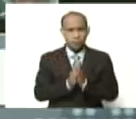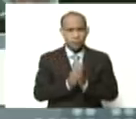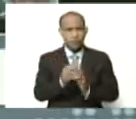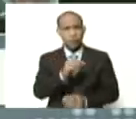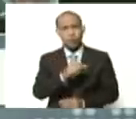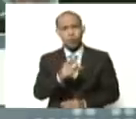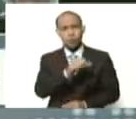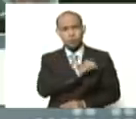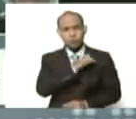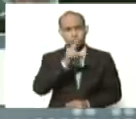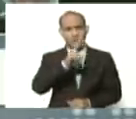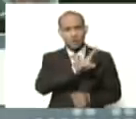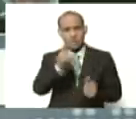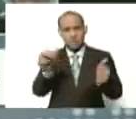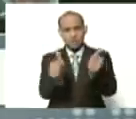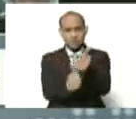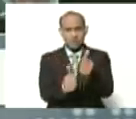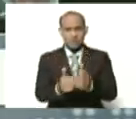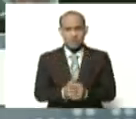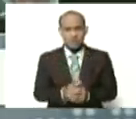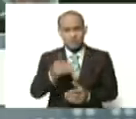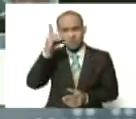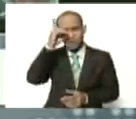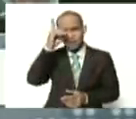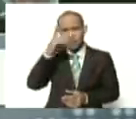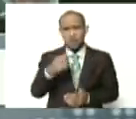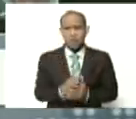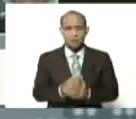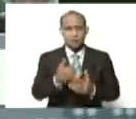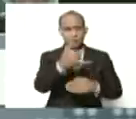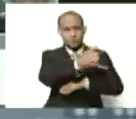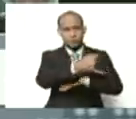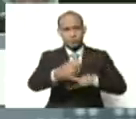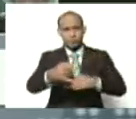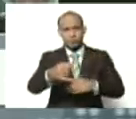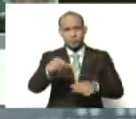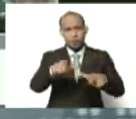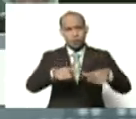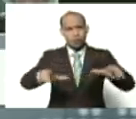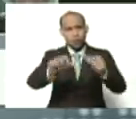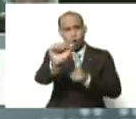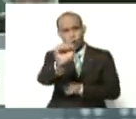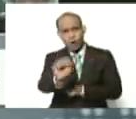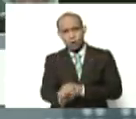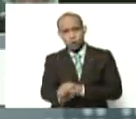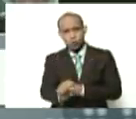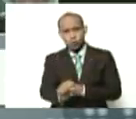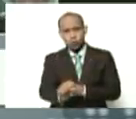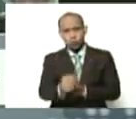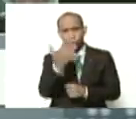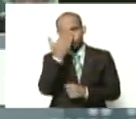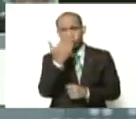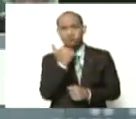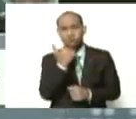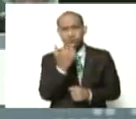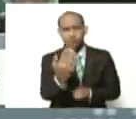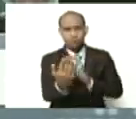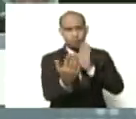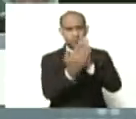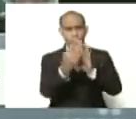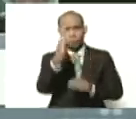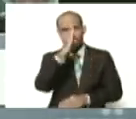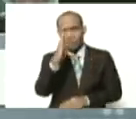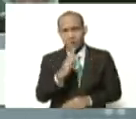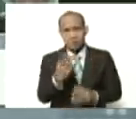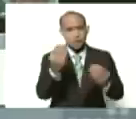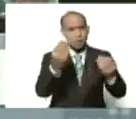compañera vicepresidenta, se han presentado allí en la frontera, en la zona sur, casos de